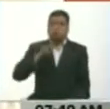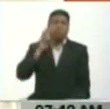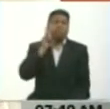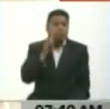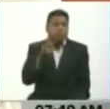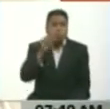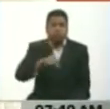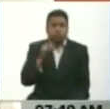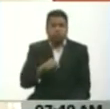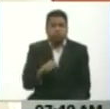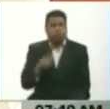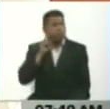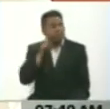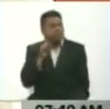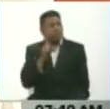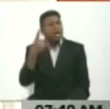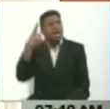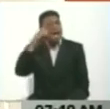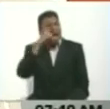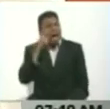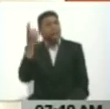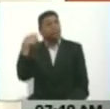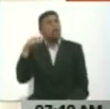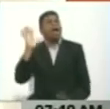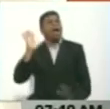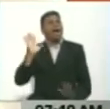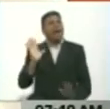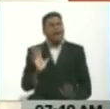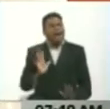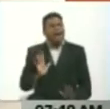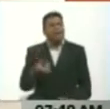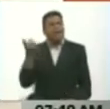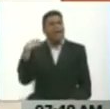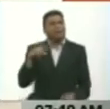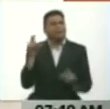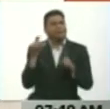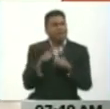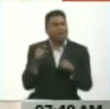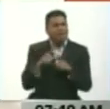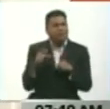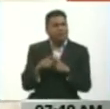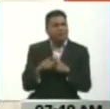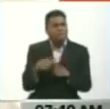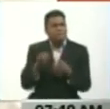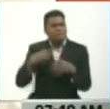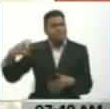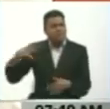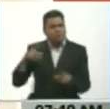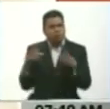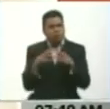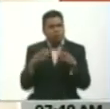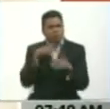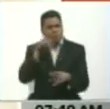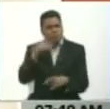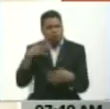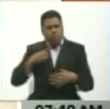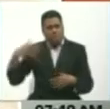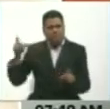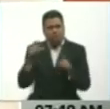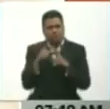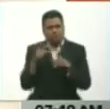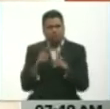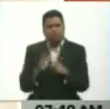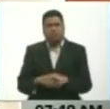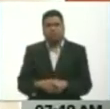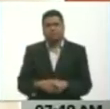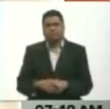tienen un poquito más de edad se acuerdan, fue a los cabilleros de Acción Democrática, porque esos que atacaron a esa muchacha de la Policía Nacional Bolivariana,